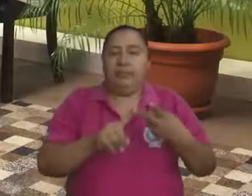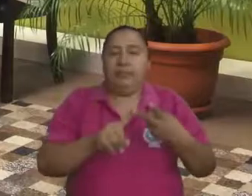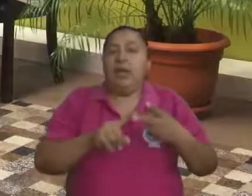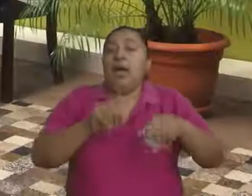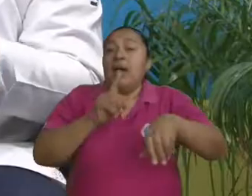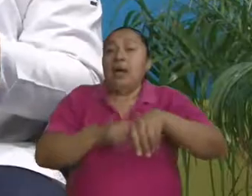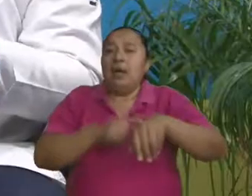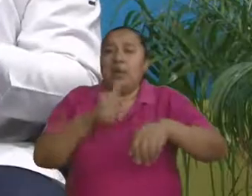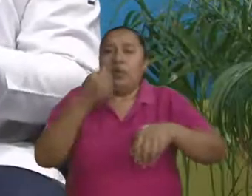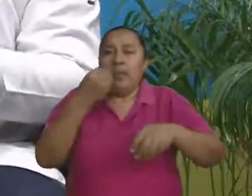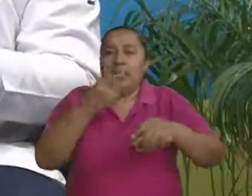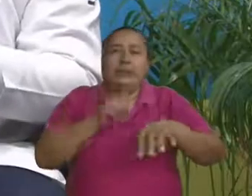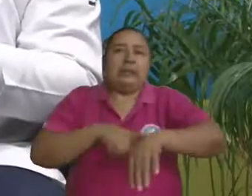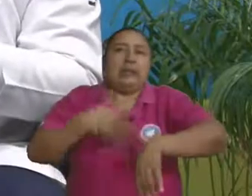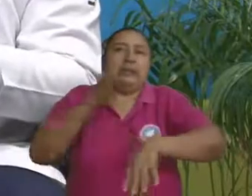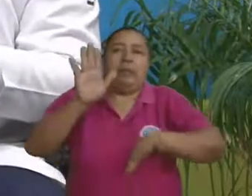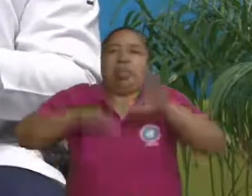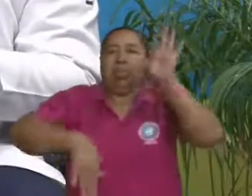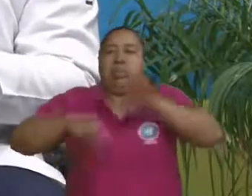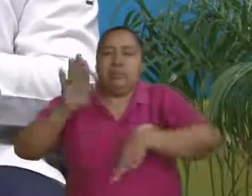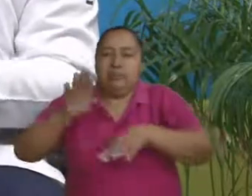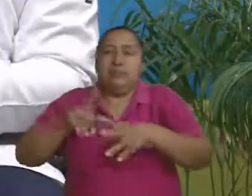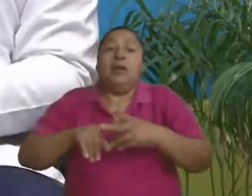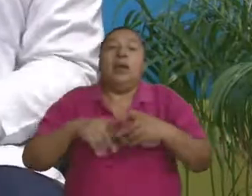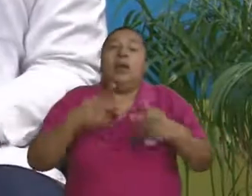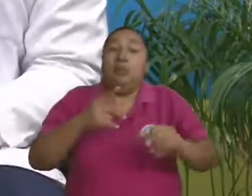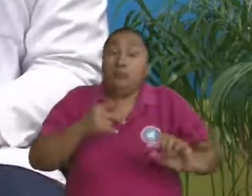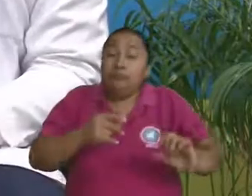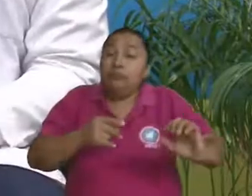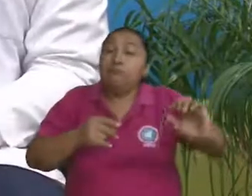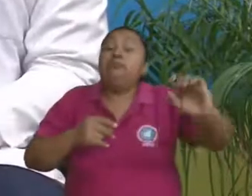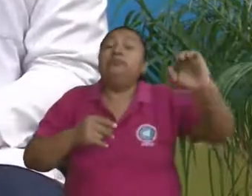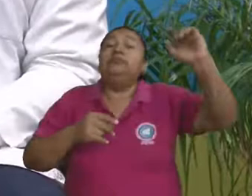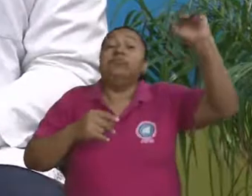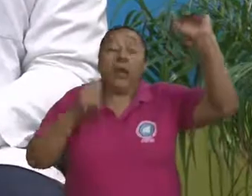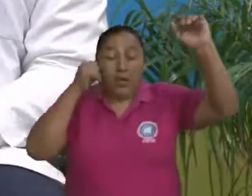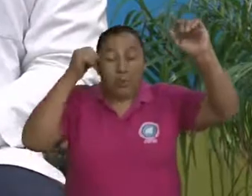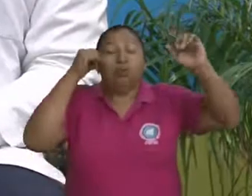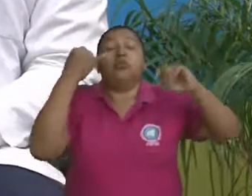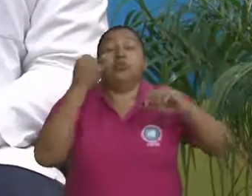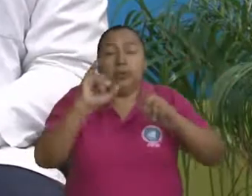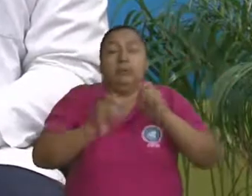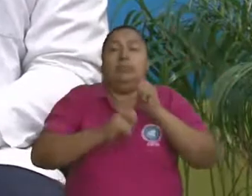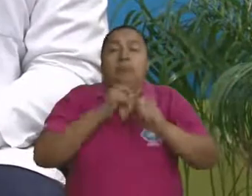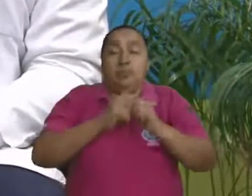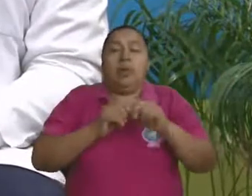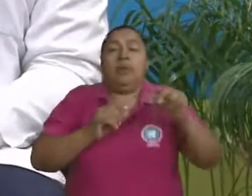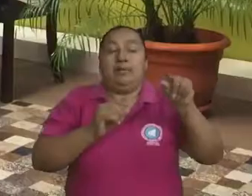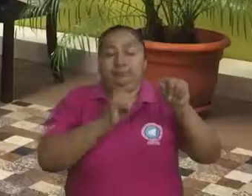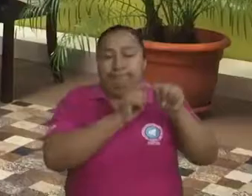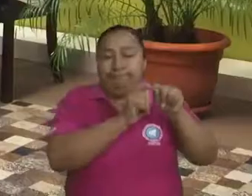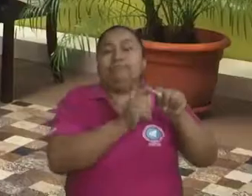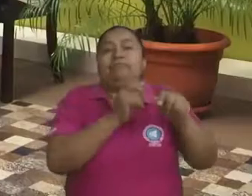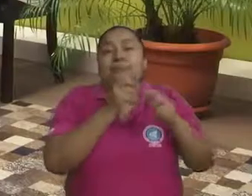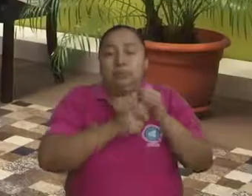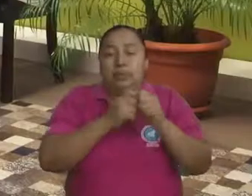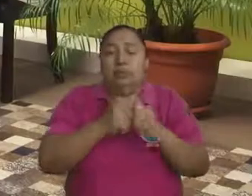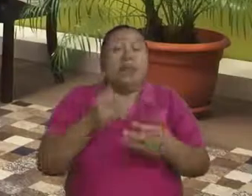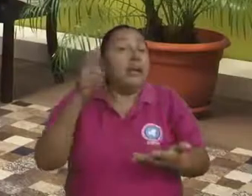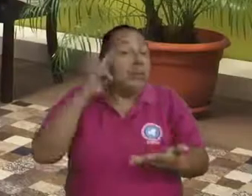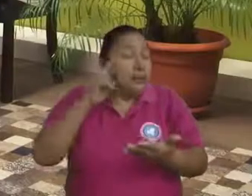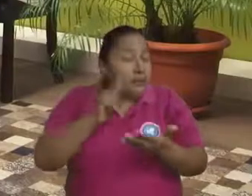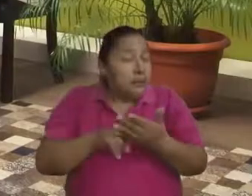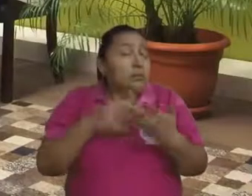de alimentación influyen de alguna manera más adelante en el desarrollo de las piedras en la vesícula. Eso así. Se va a desarrollar después que el niño... Recordemos que